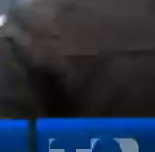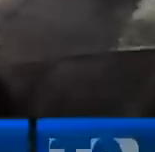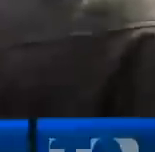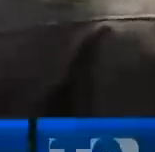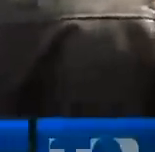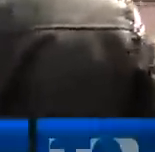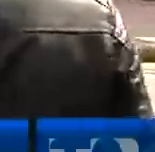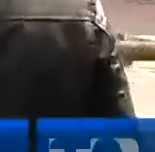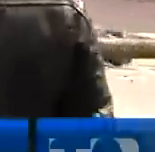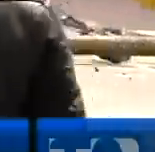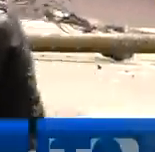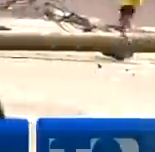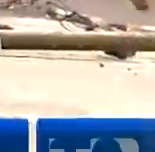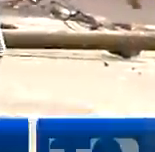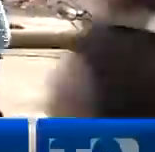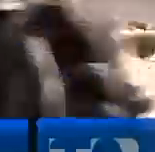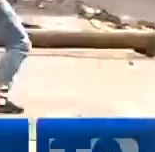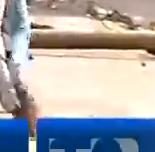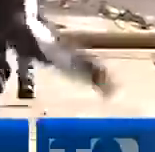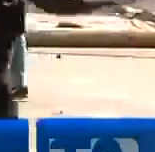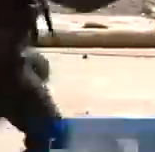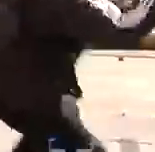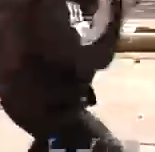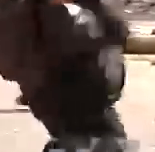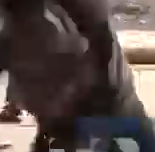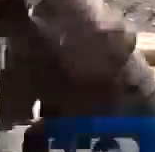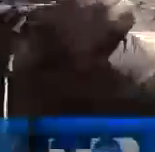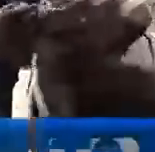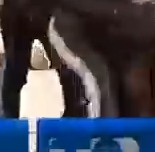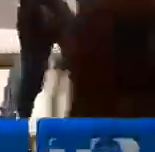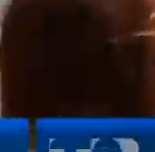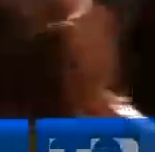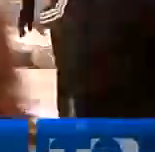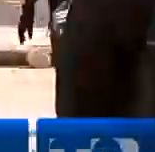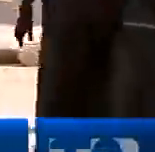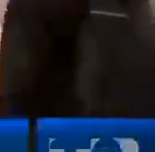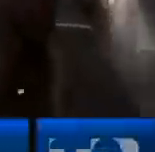Y allí inició la batalla contra la policía.